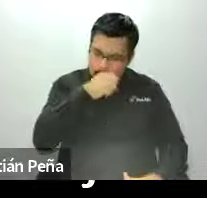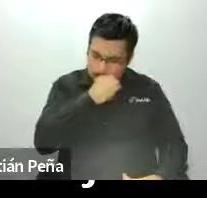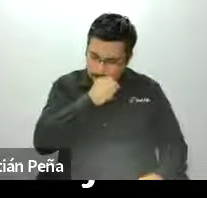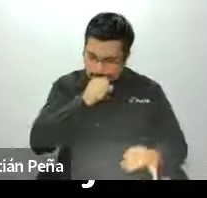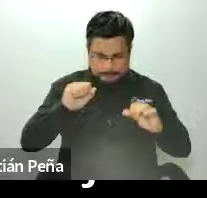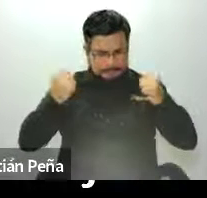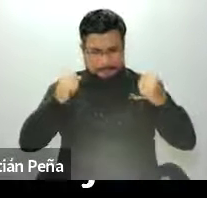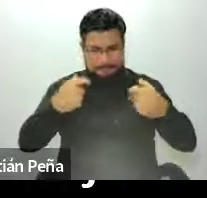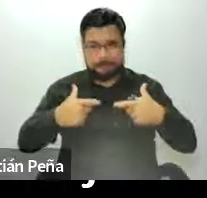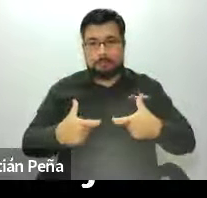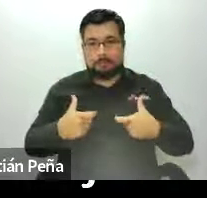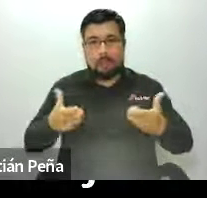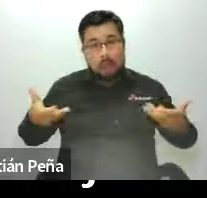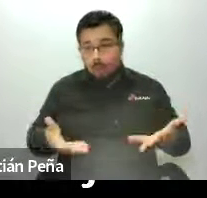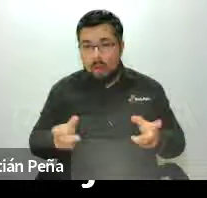viviendo mucho con el tema